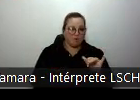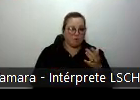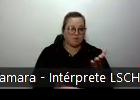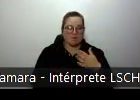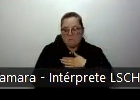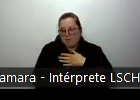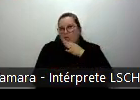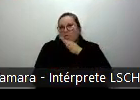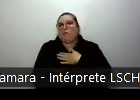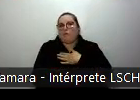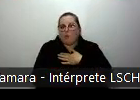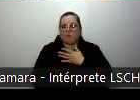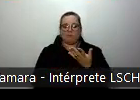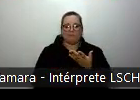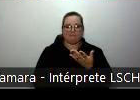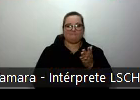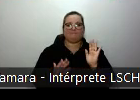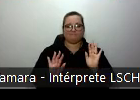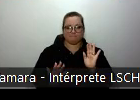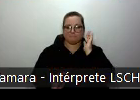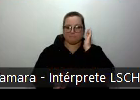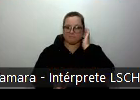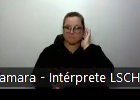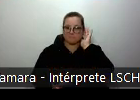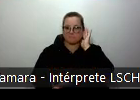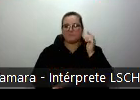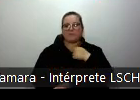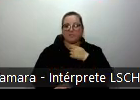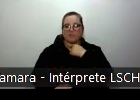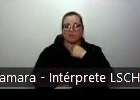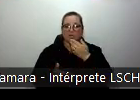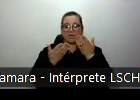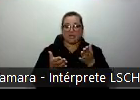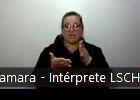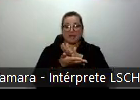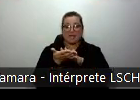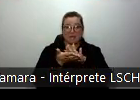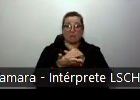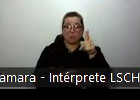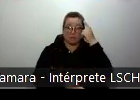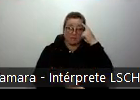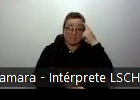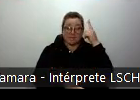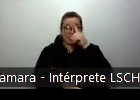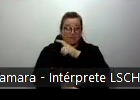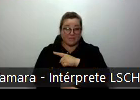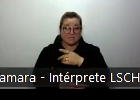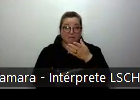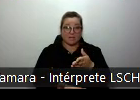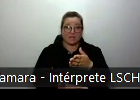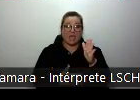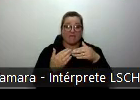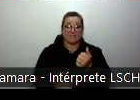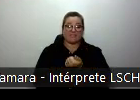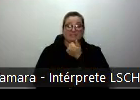encantó miren ahora lo que yo quiero es que este ejemplo de lo que tú Pensaste que te costaba mucho falla por algo y te voy a